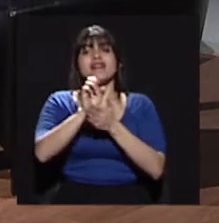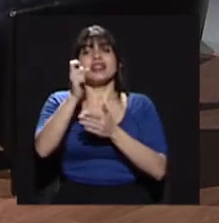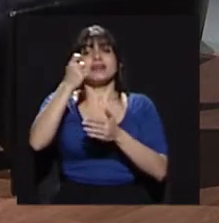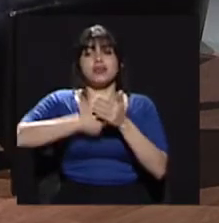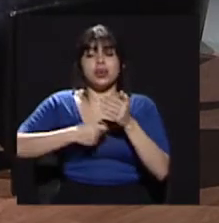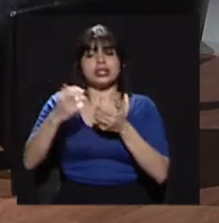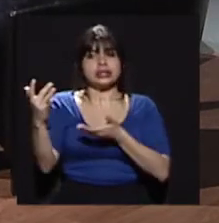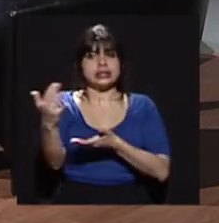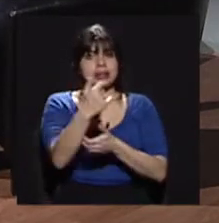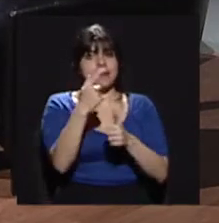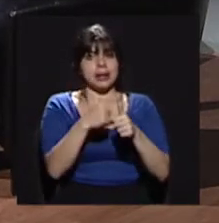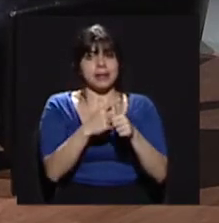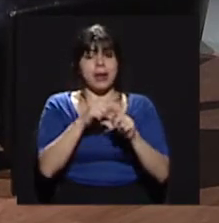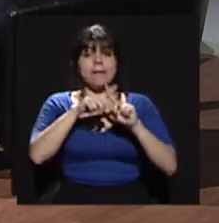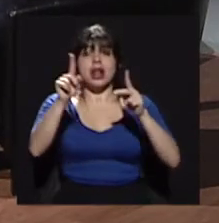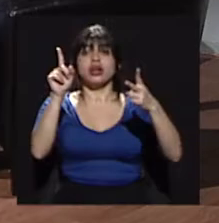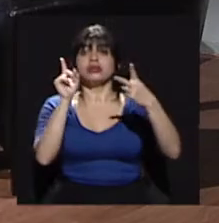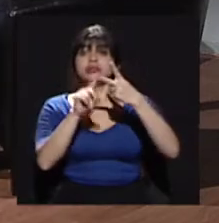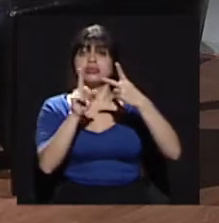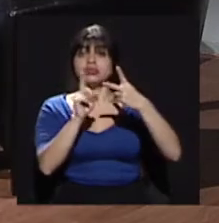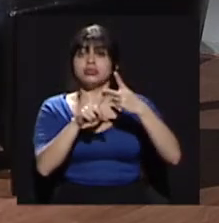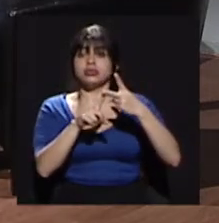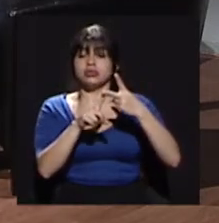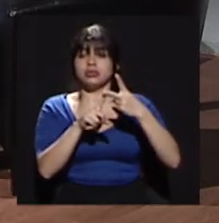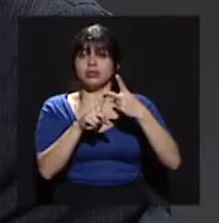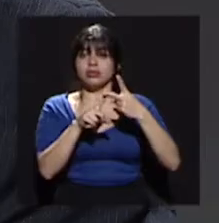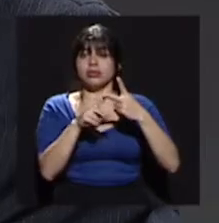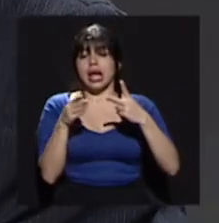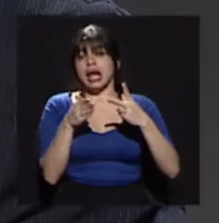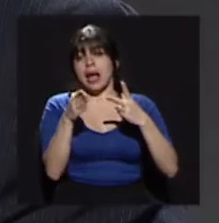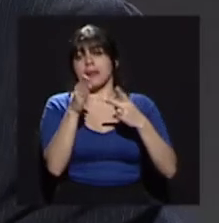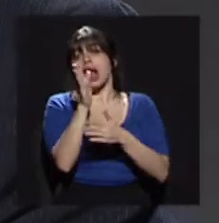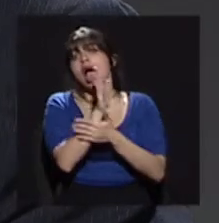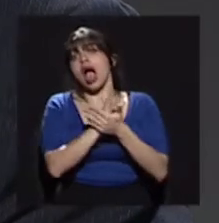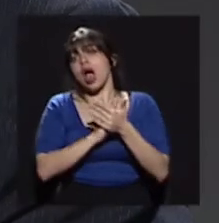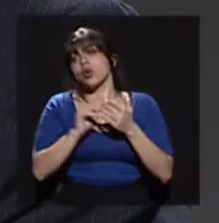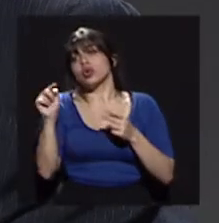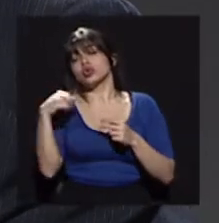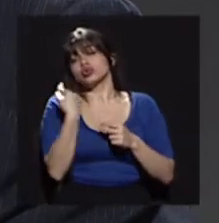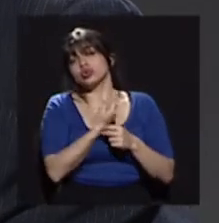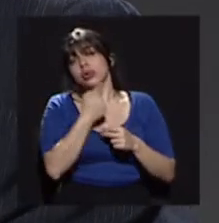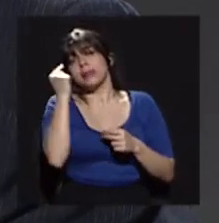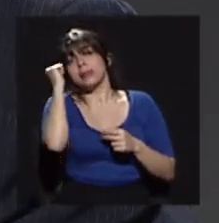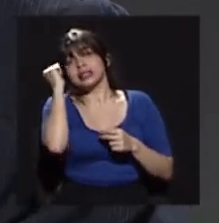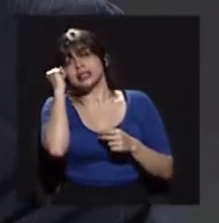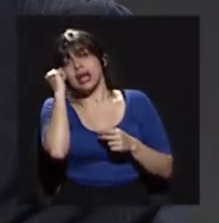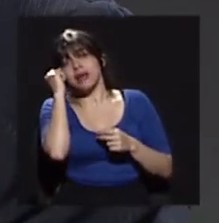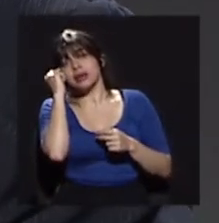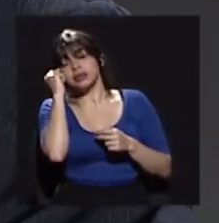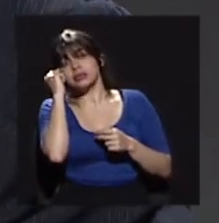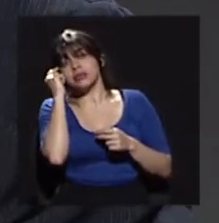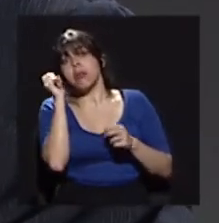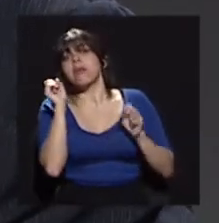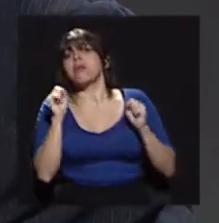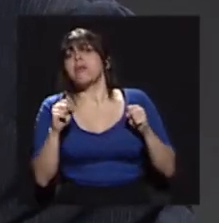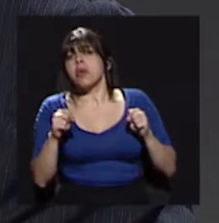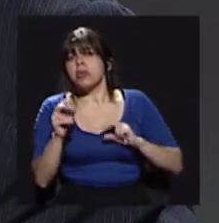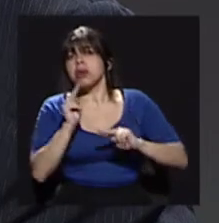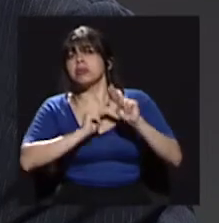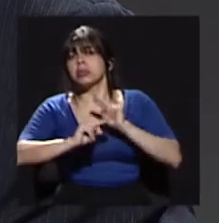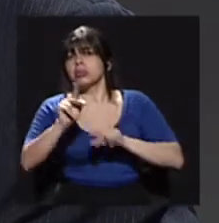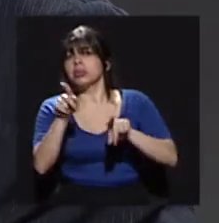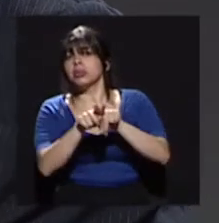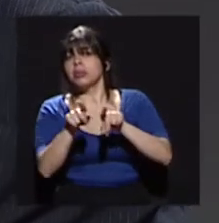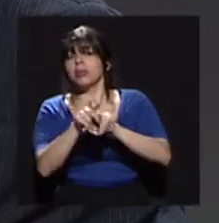pero el otro camino en el que algunos en el que algunos pensábamos podría haberse negociado también